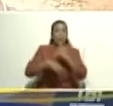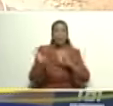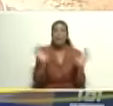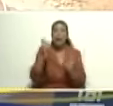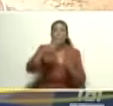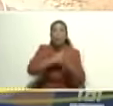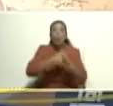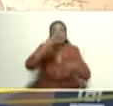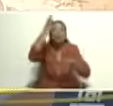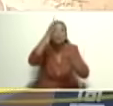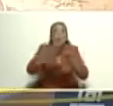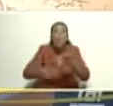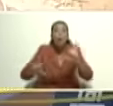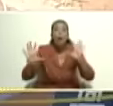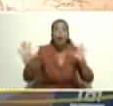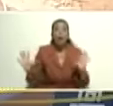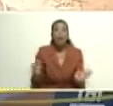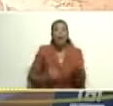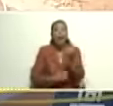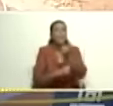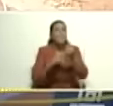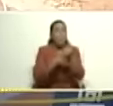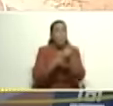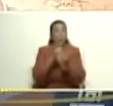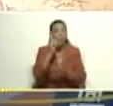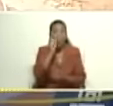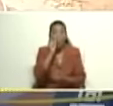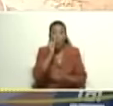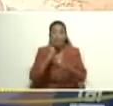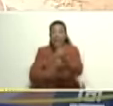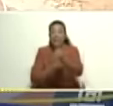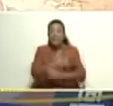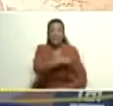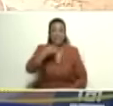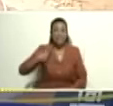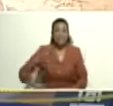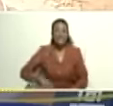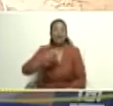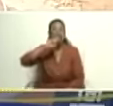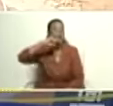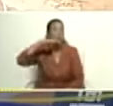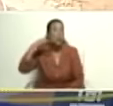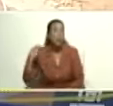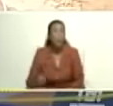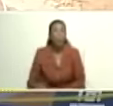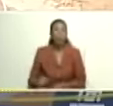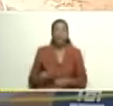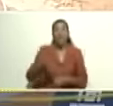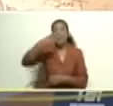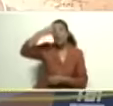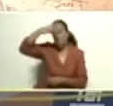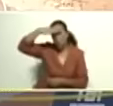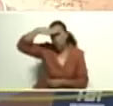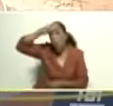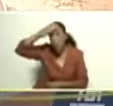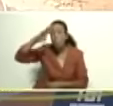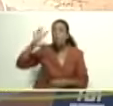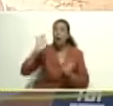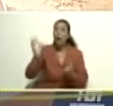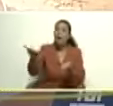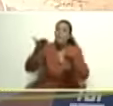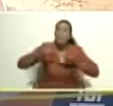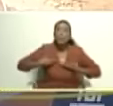Pero afortunadamente tuvimos el apoyo de nuestros hermanos de la China, de Rusia, de Cuba, para que vinieran las